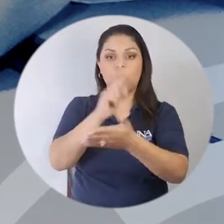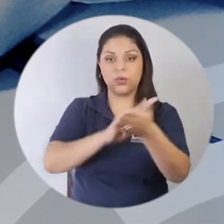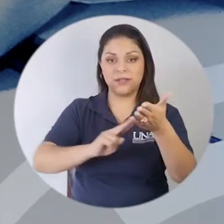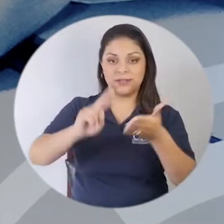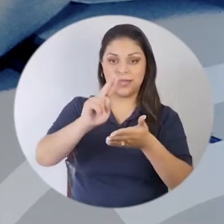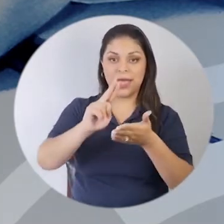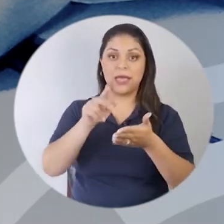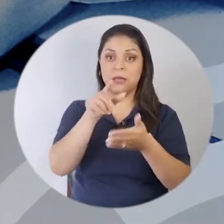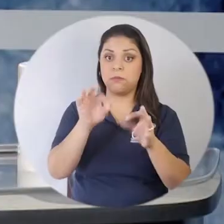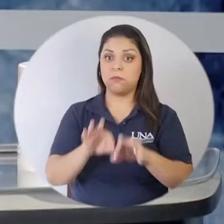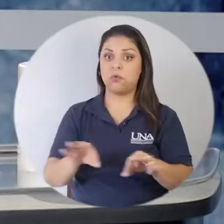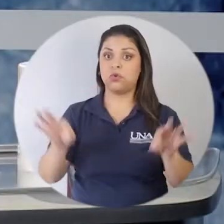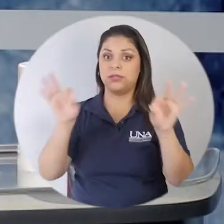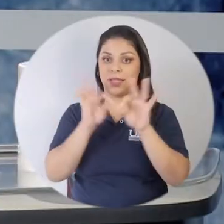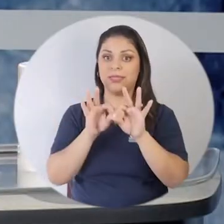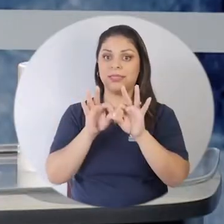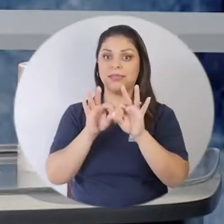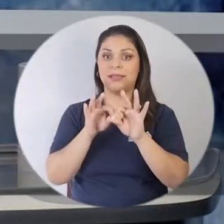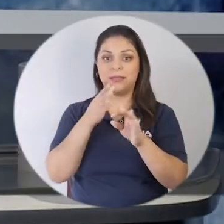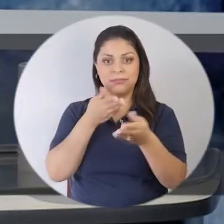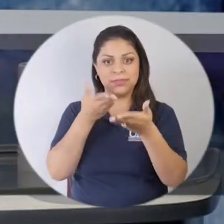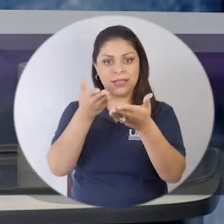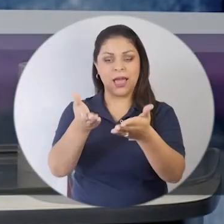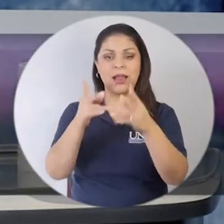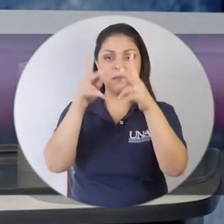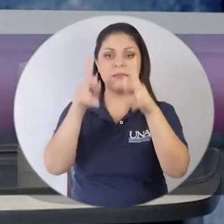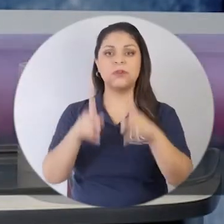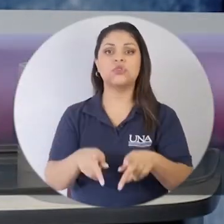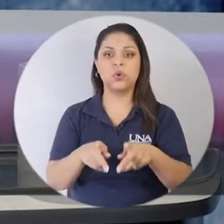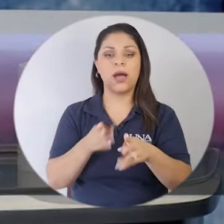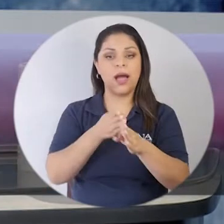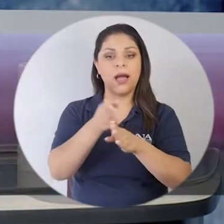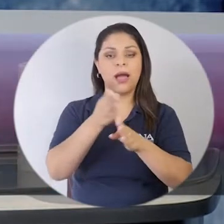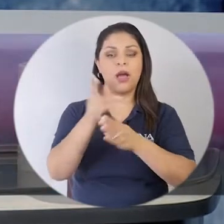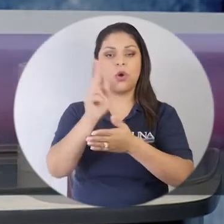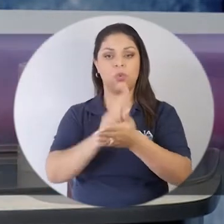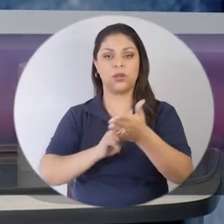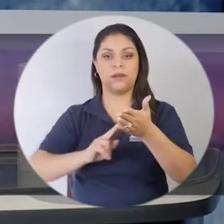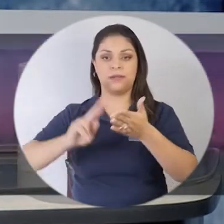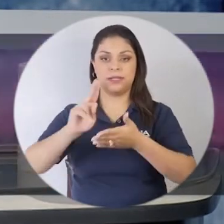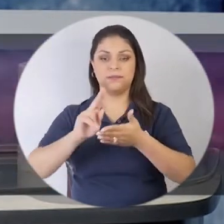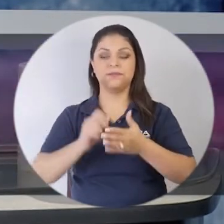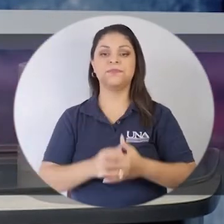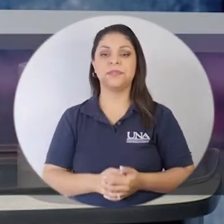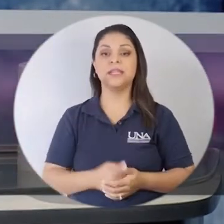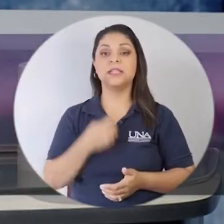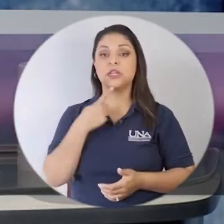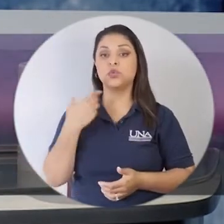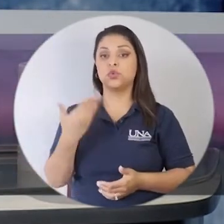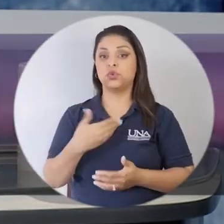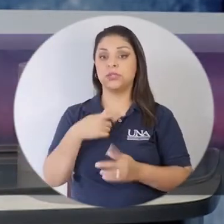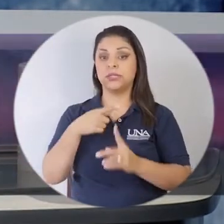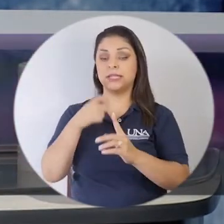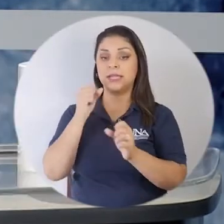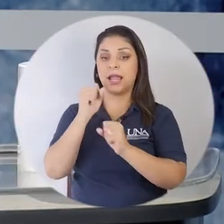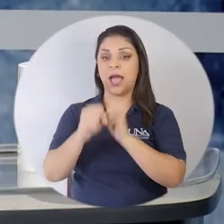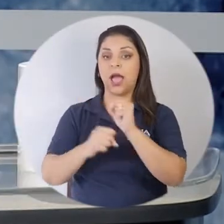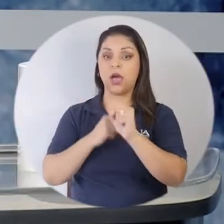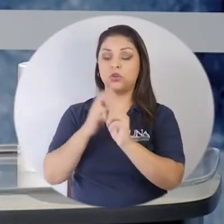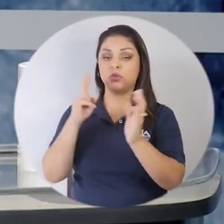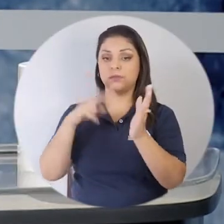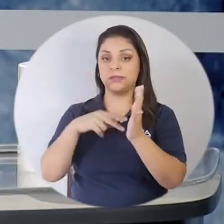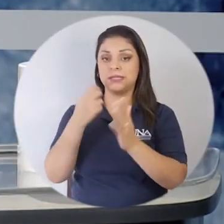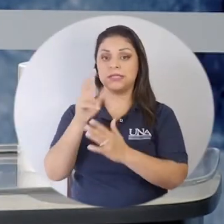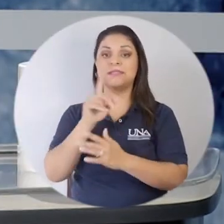de tener una carrera universitaria. Desde el año 2013, como universidad, hemos venido reuniéndonos de manera permanente, mensualmente, con